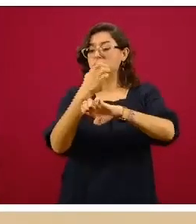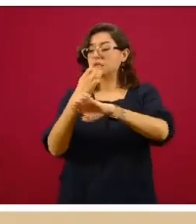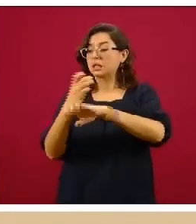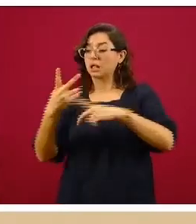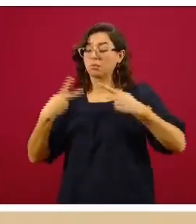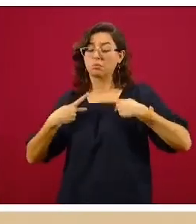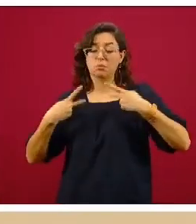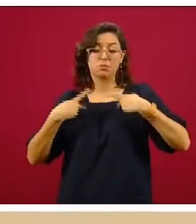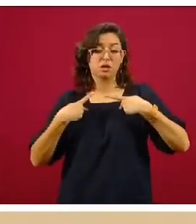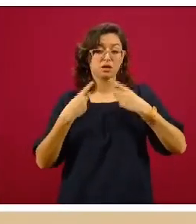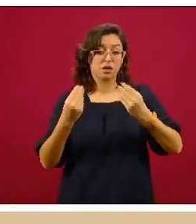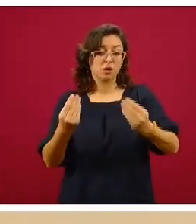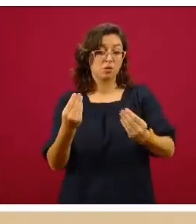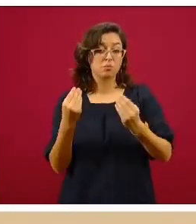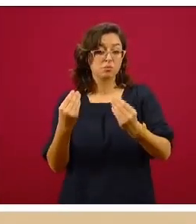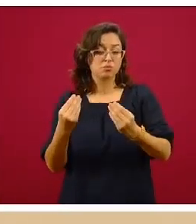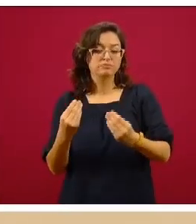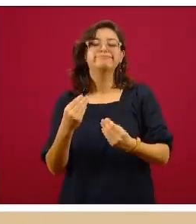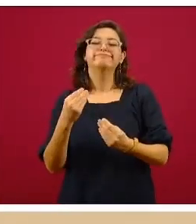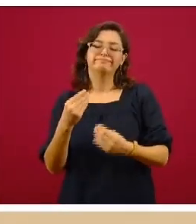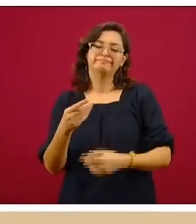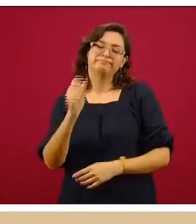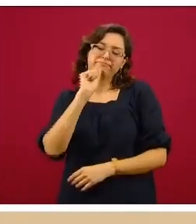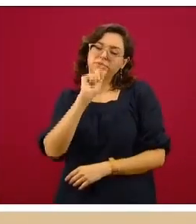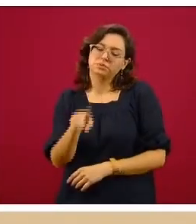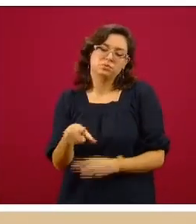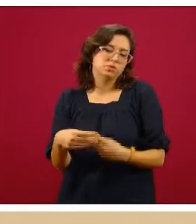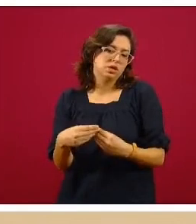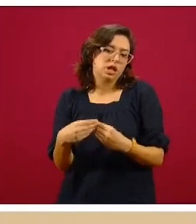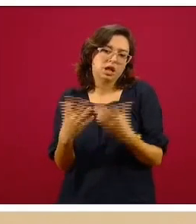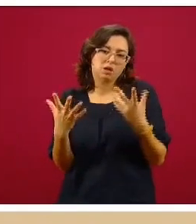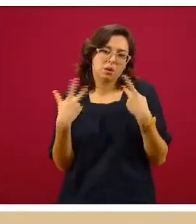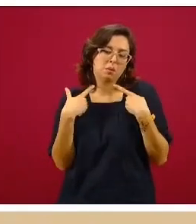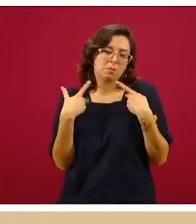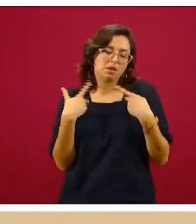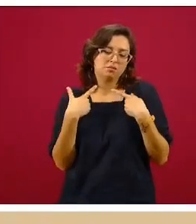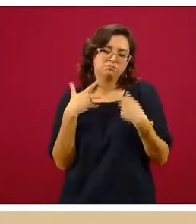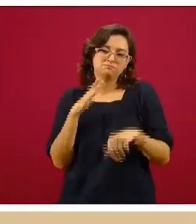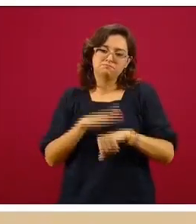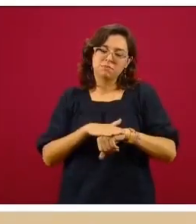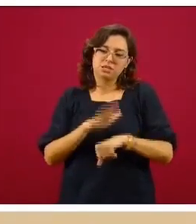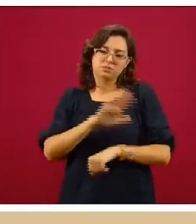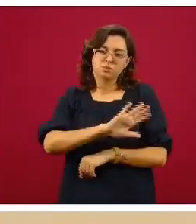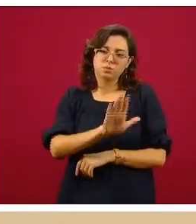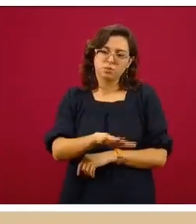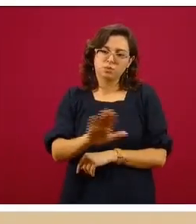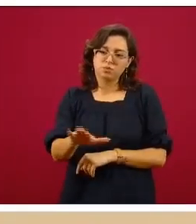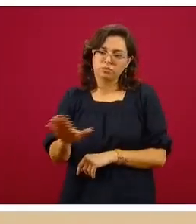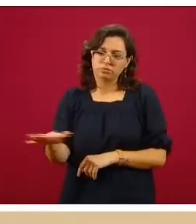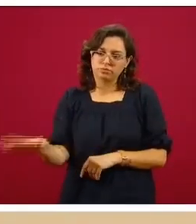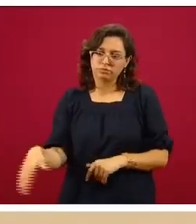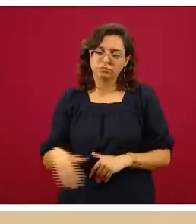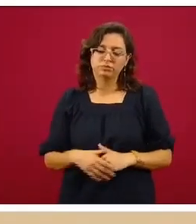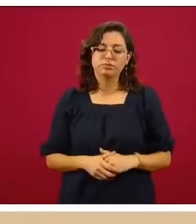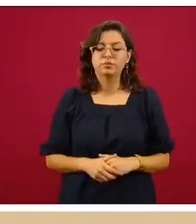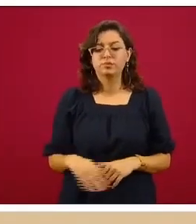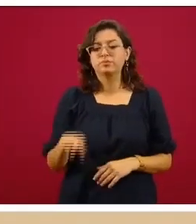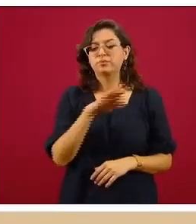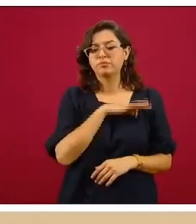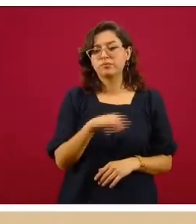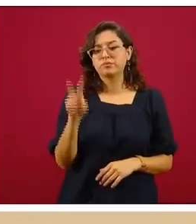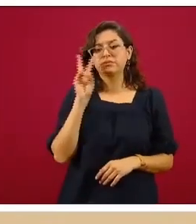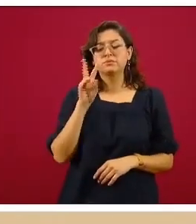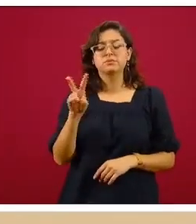población, lógicamente también van a estar presentando una cantidad importante de defunciones, y podemos notar en los